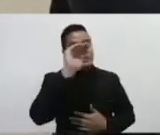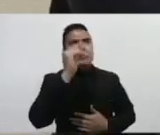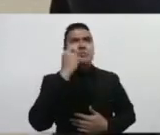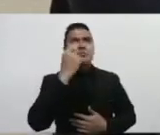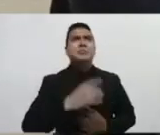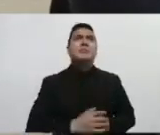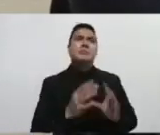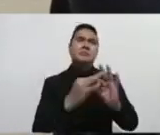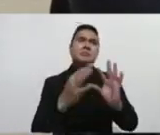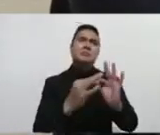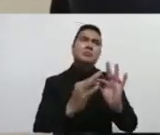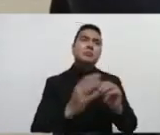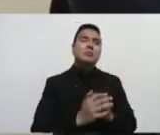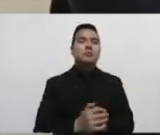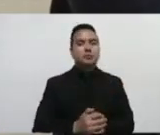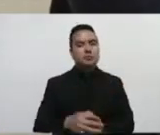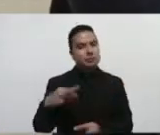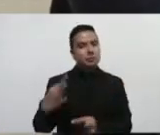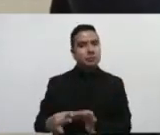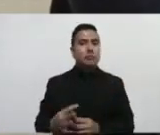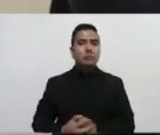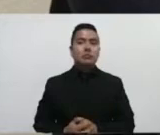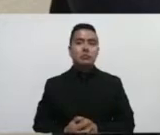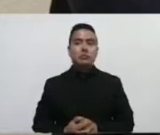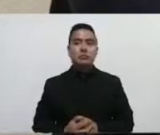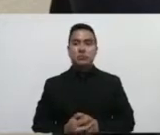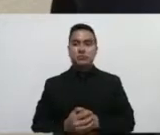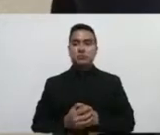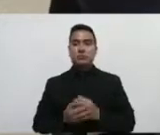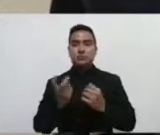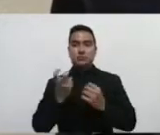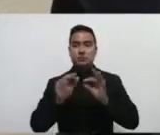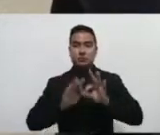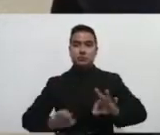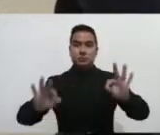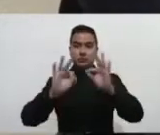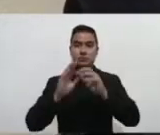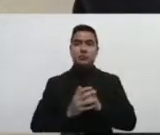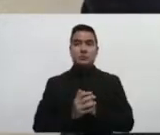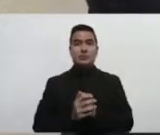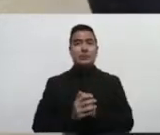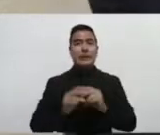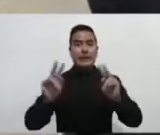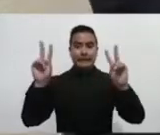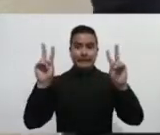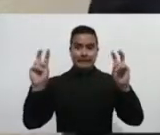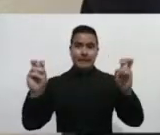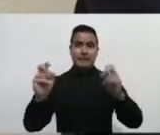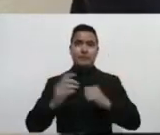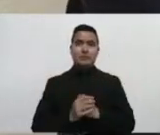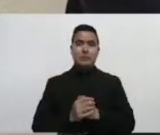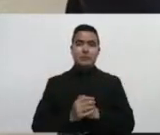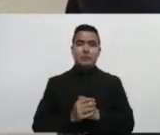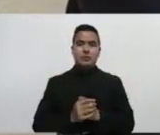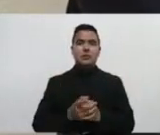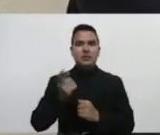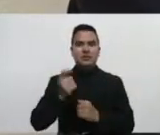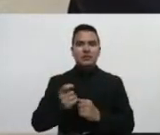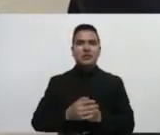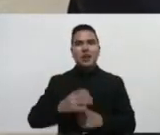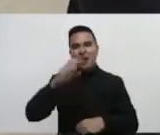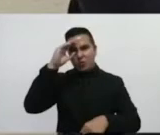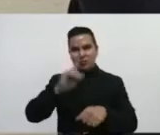su participación política. Entonces es muy importante la denuncia y que se actúe oportunamente. Claro, ahora no podemos obviar que este es